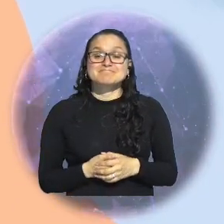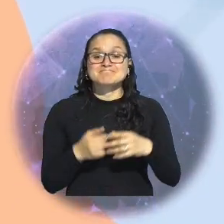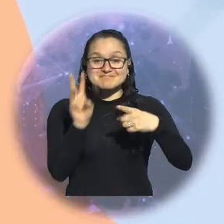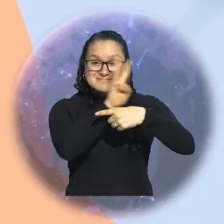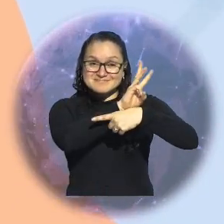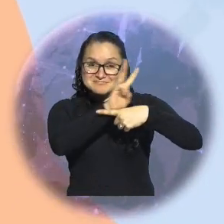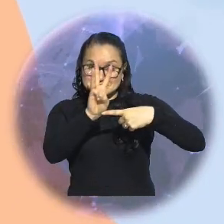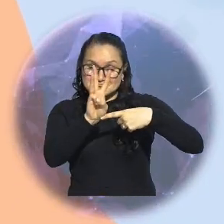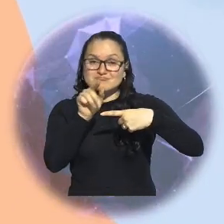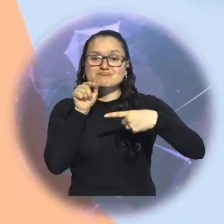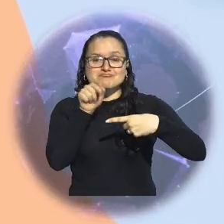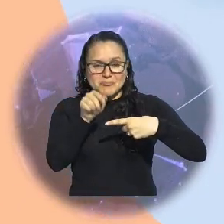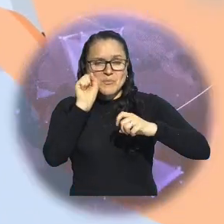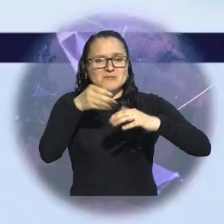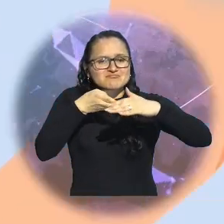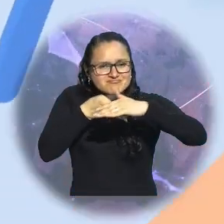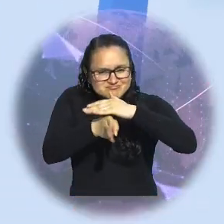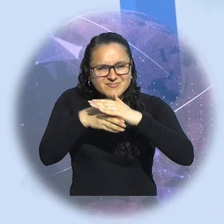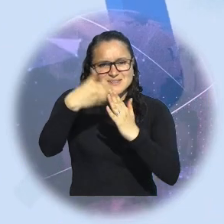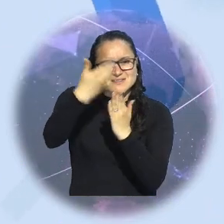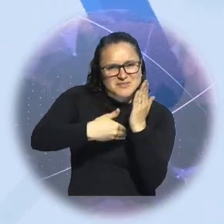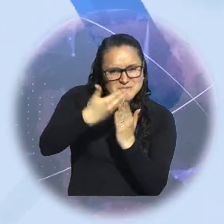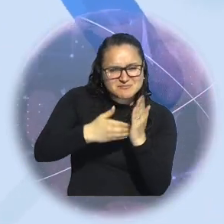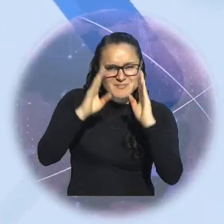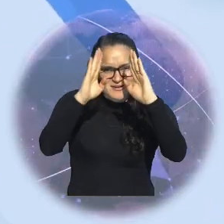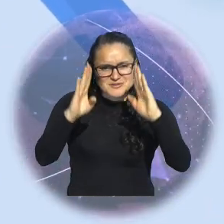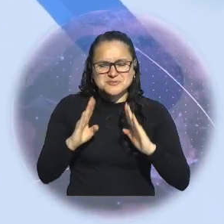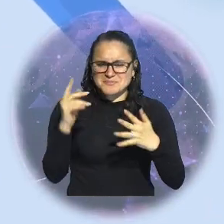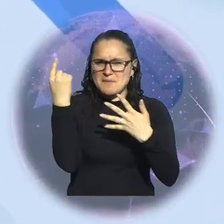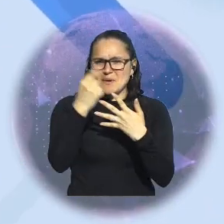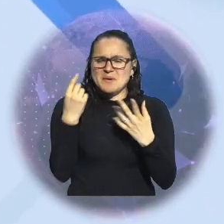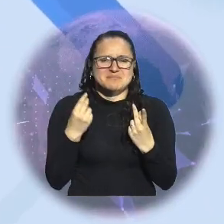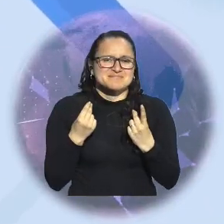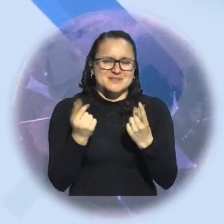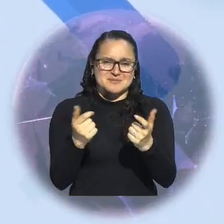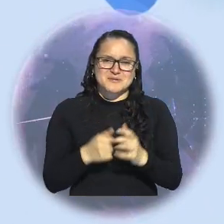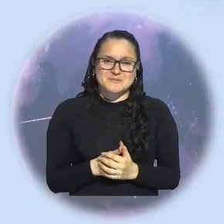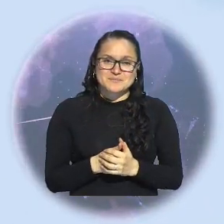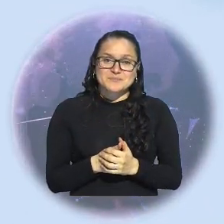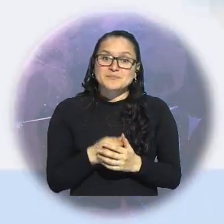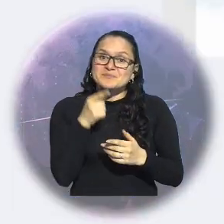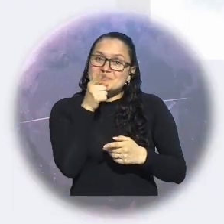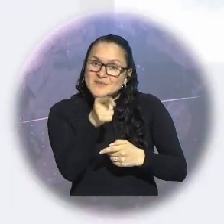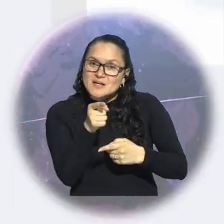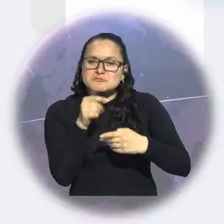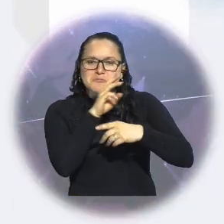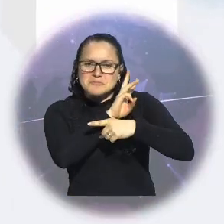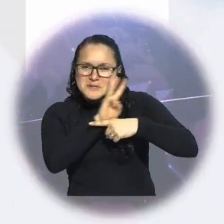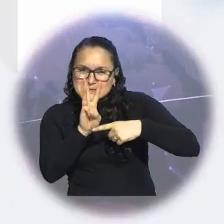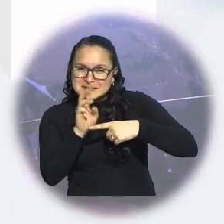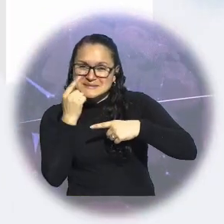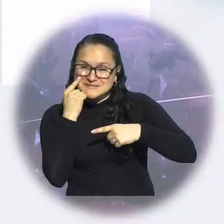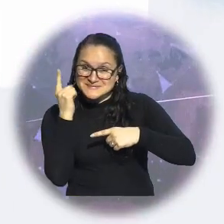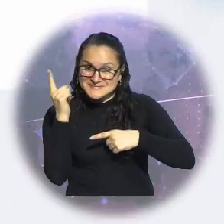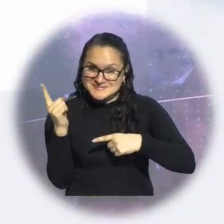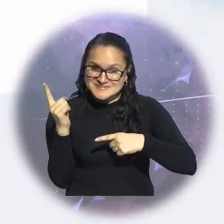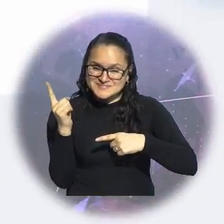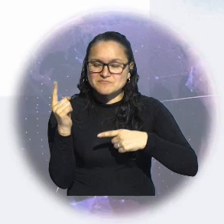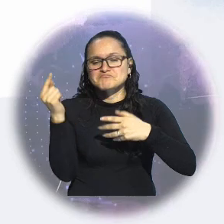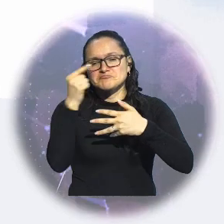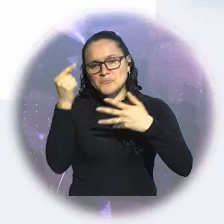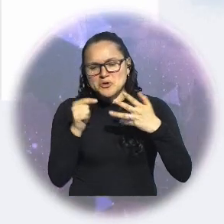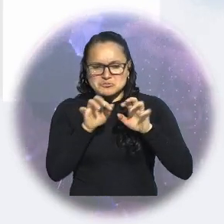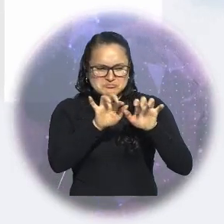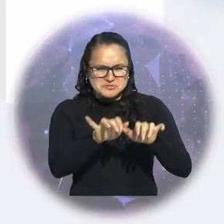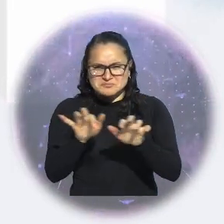a trámites y servicios en dos por tres con el nuevo sistema de información trámites clc realice los trámites mucho